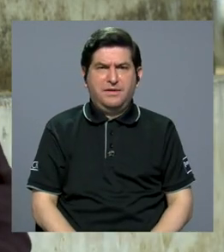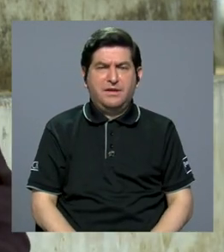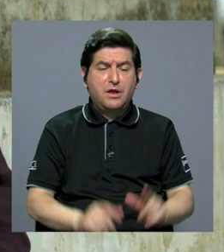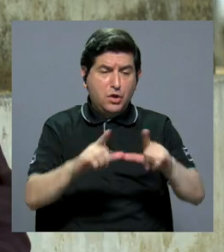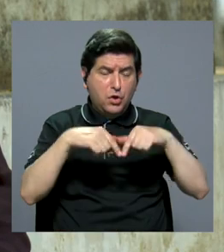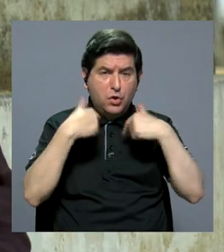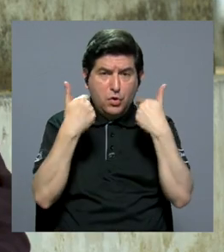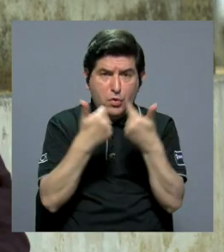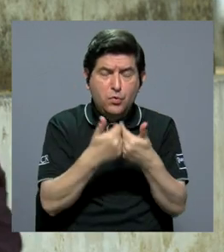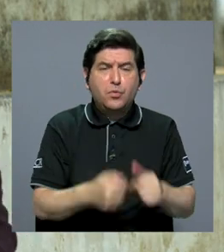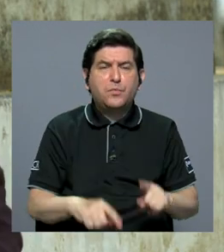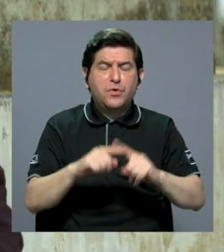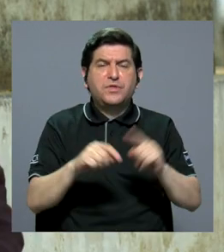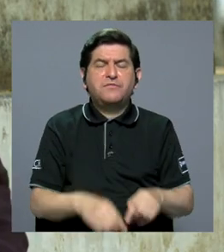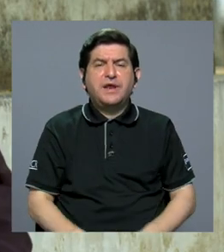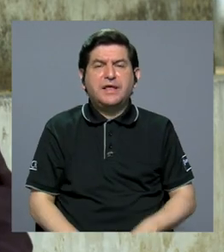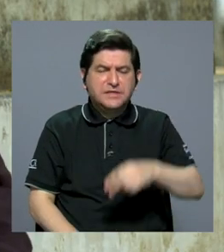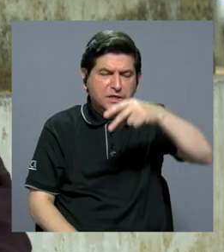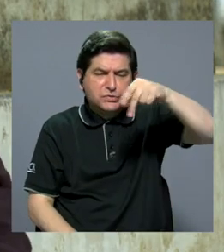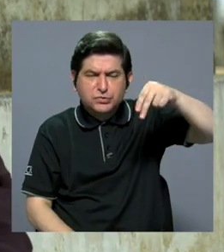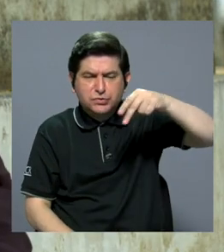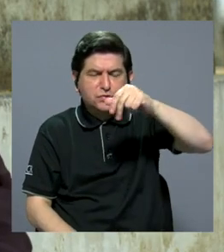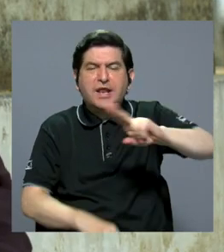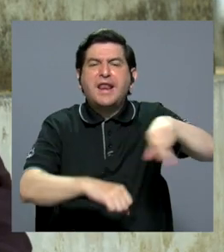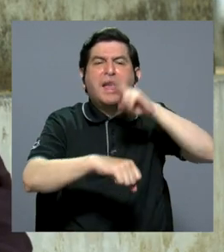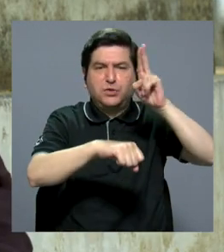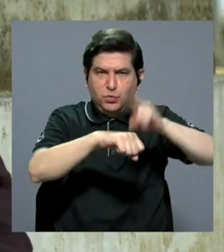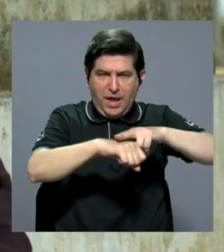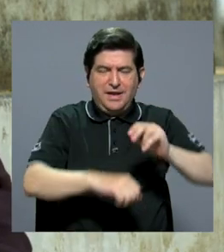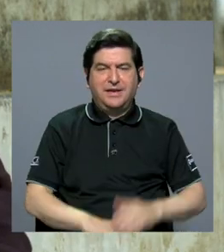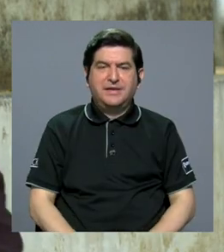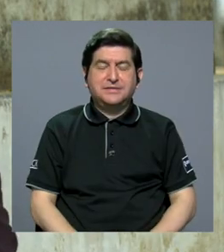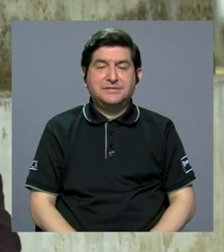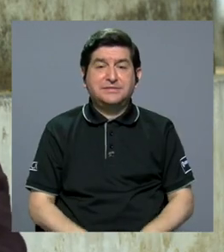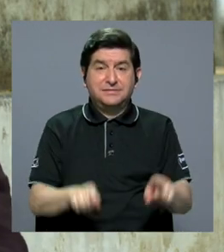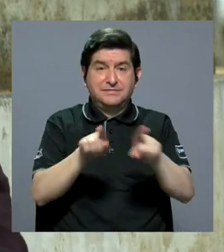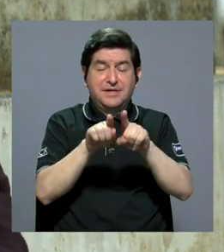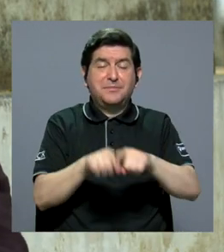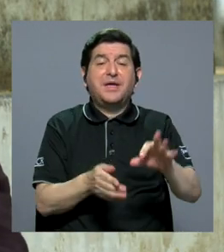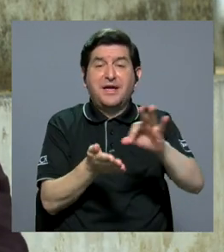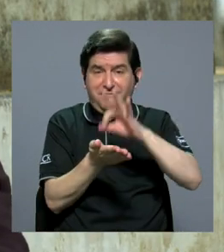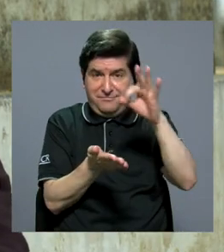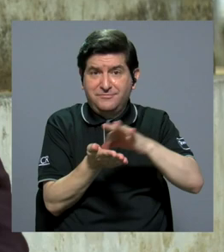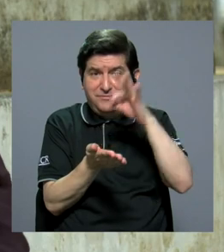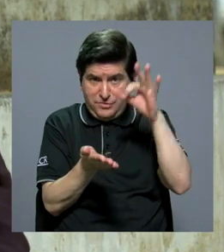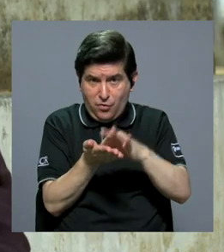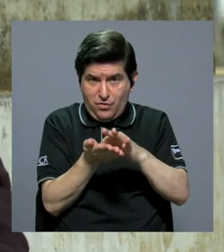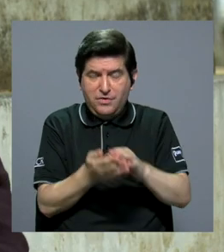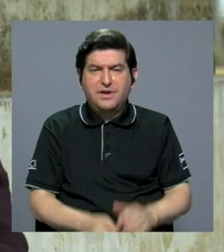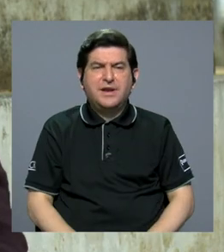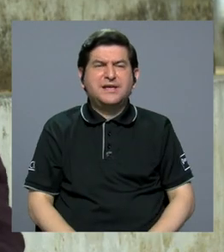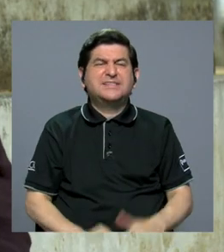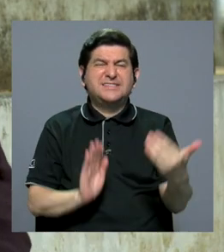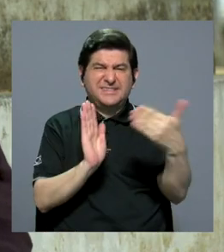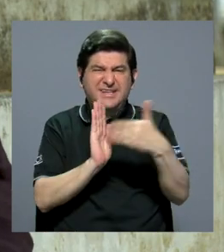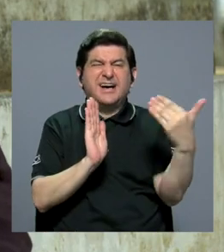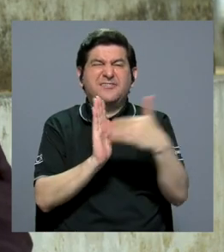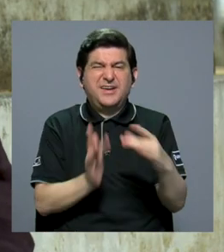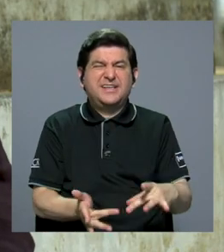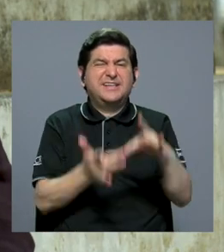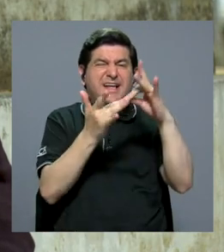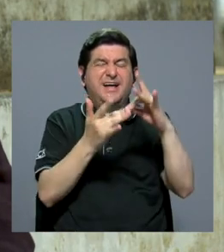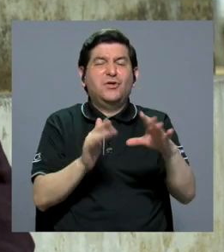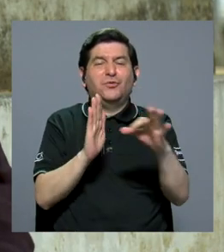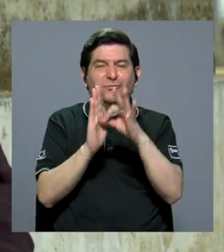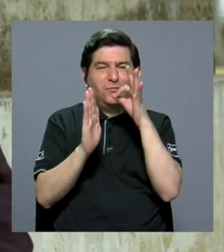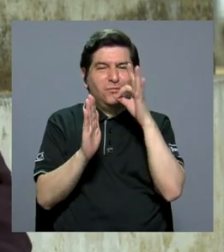grupo de olores o condimentos naturales, el de los frijoles, y el más perjudicado